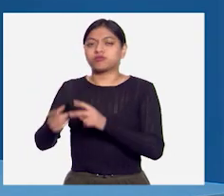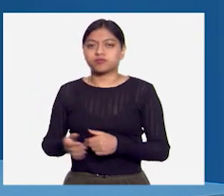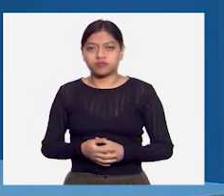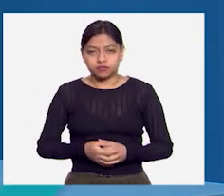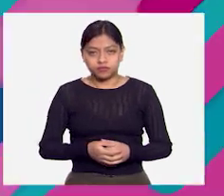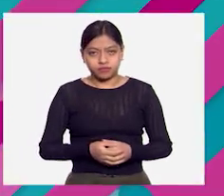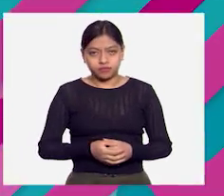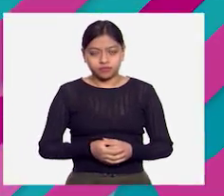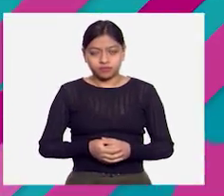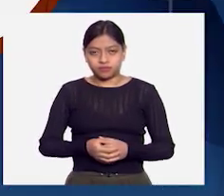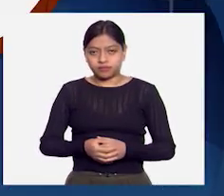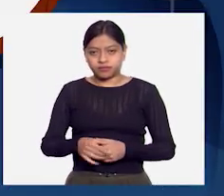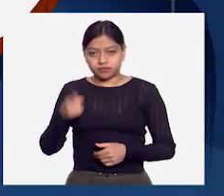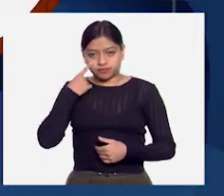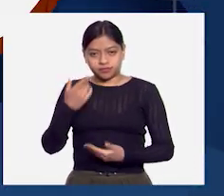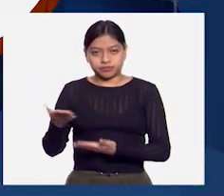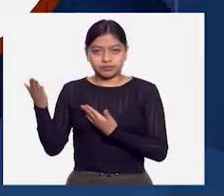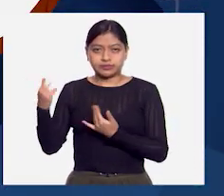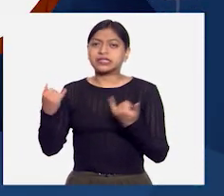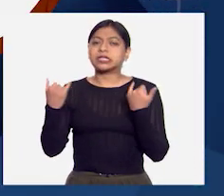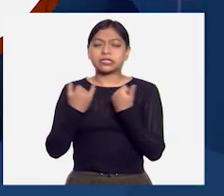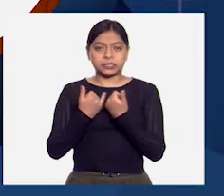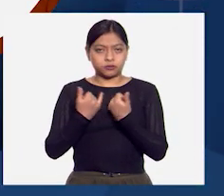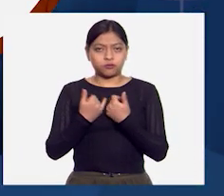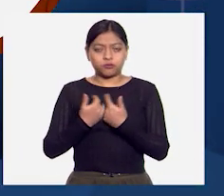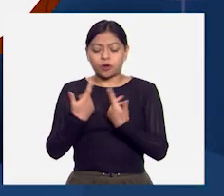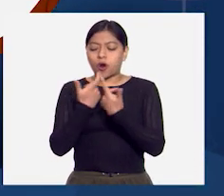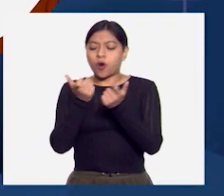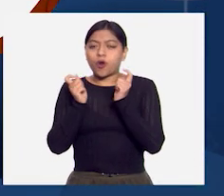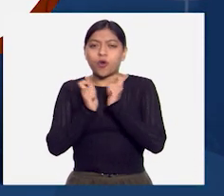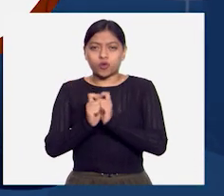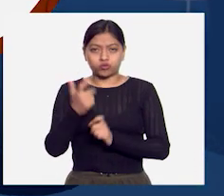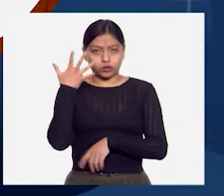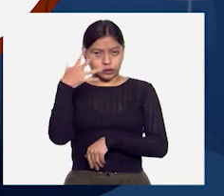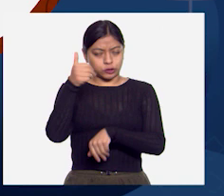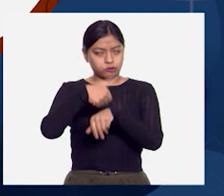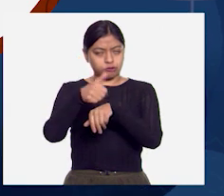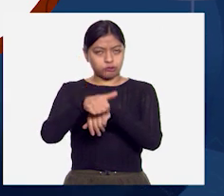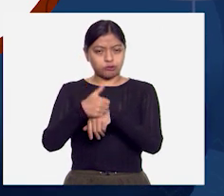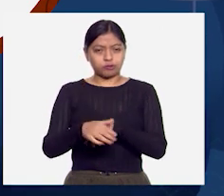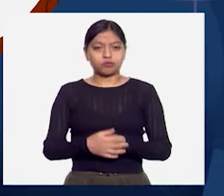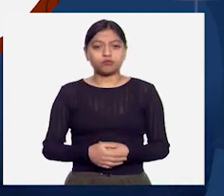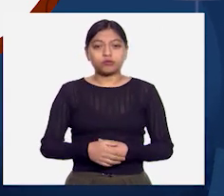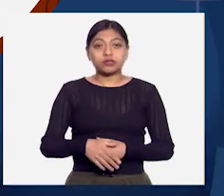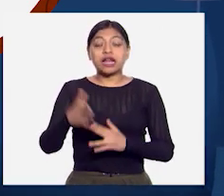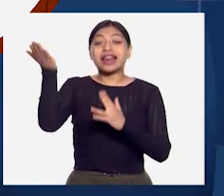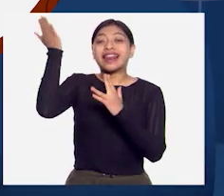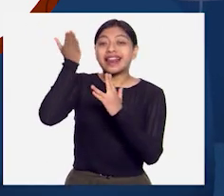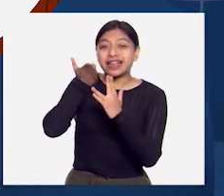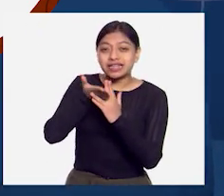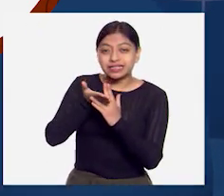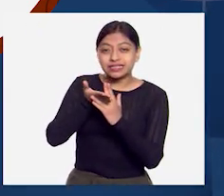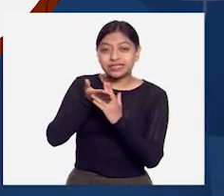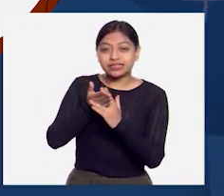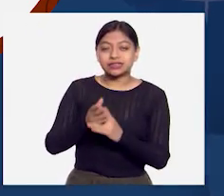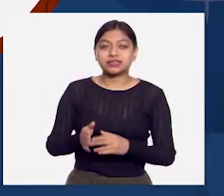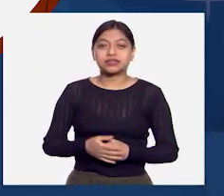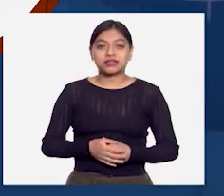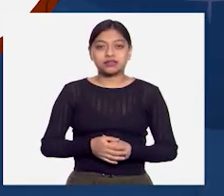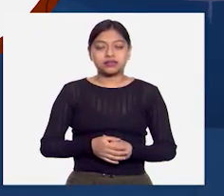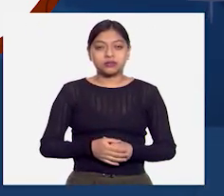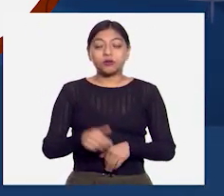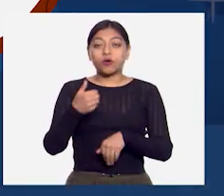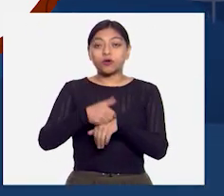maestra, aquí podemos ver que también es un conjunto de 5 datos. Entonces, la posición central es la tercera y el